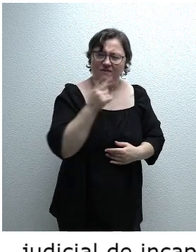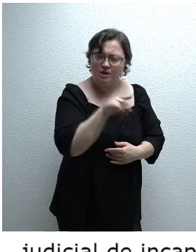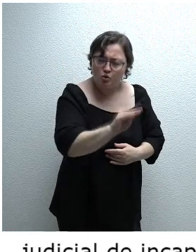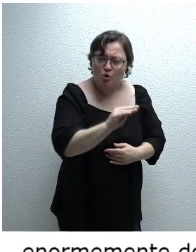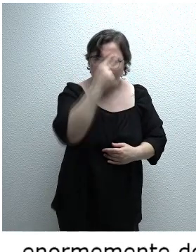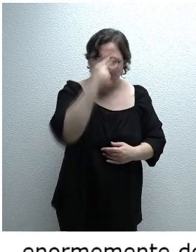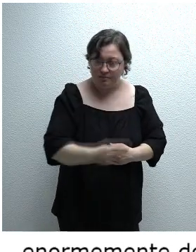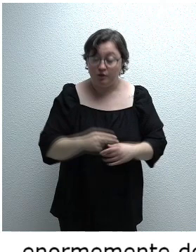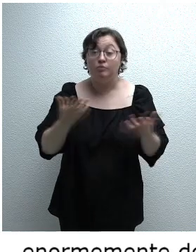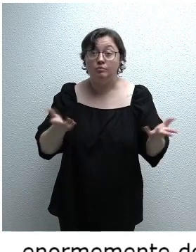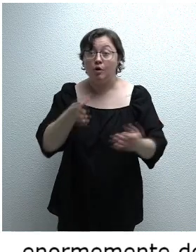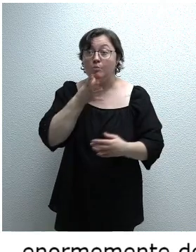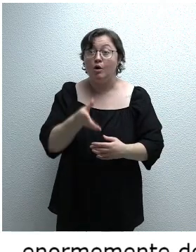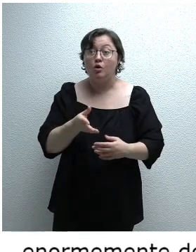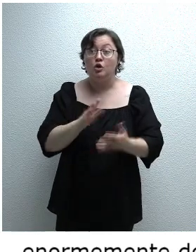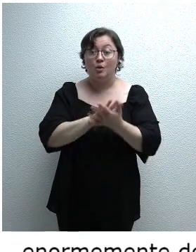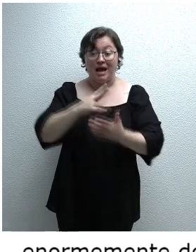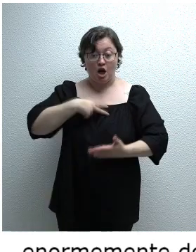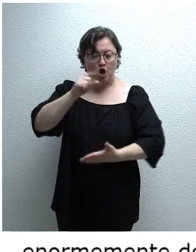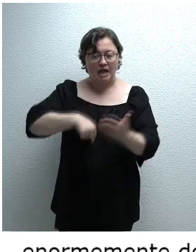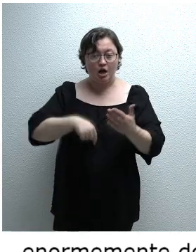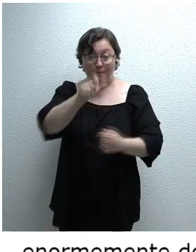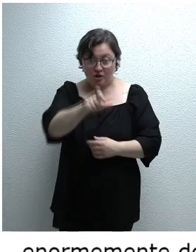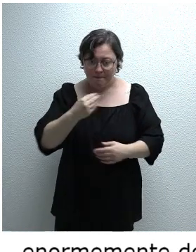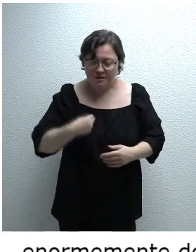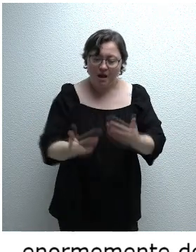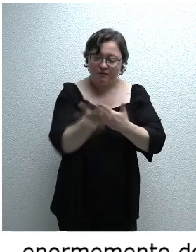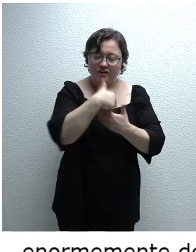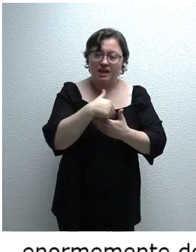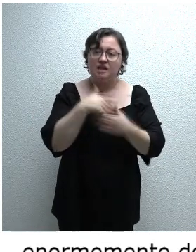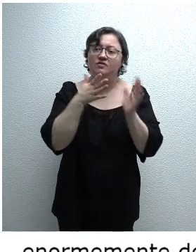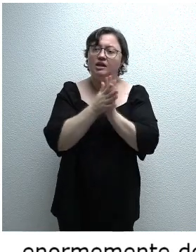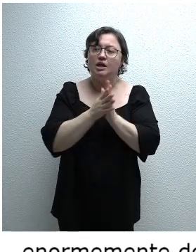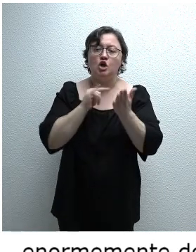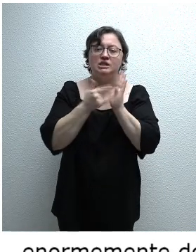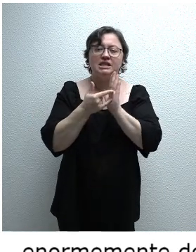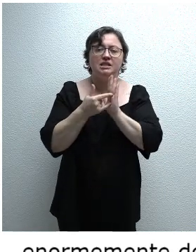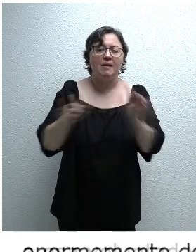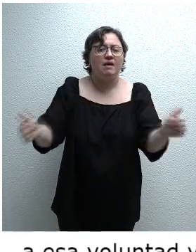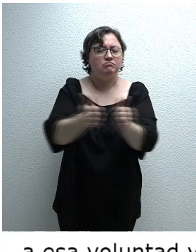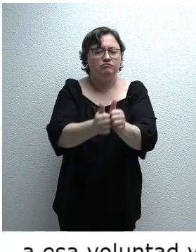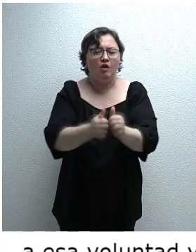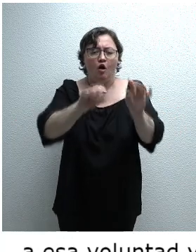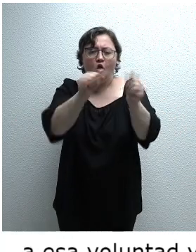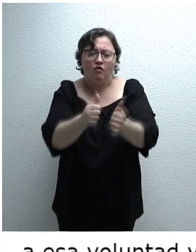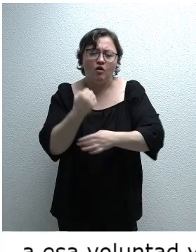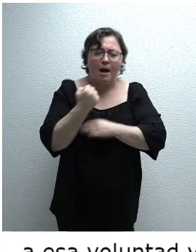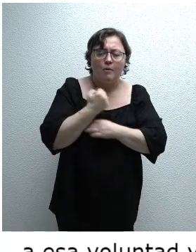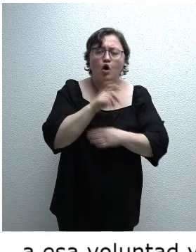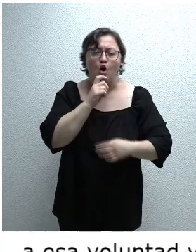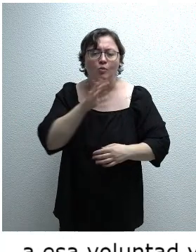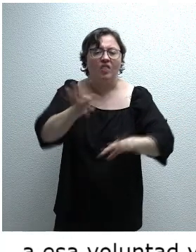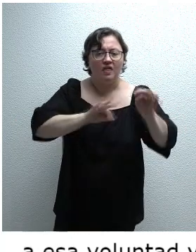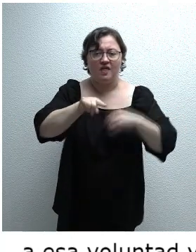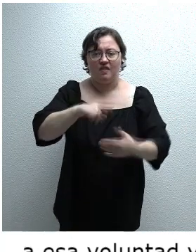persona. ¿Por qué? Porque por vía notarial esa persona puede establecer su propio sistema de asistencia y apoyo. No